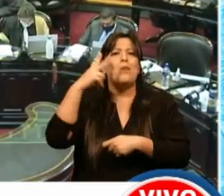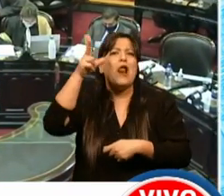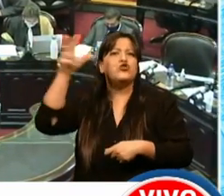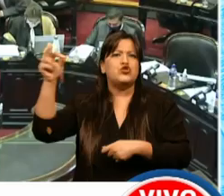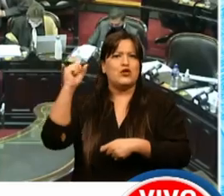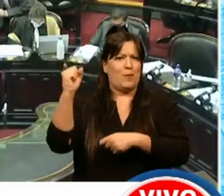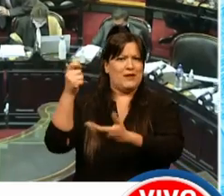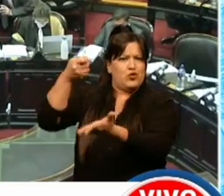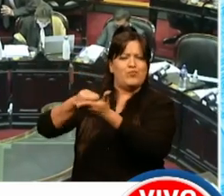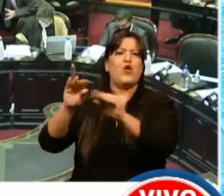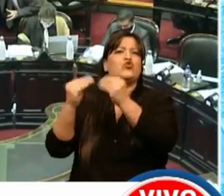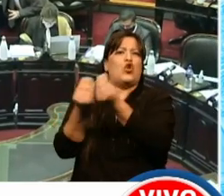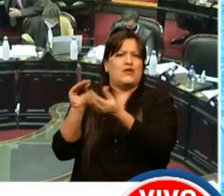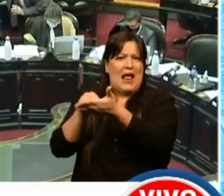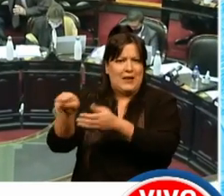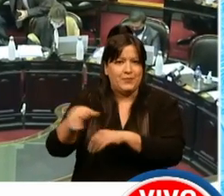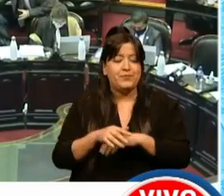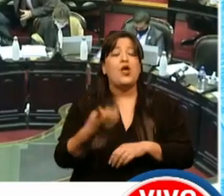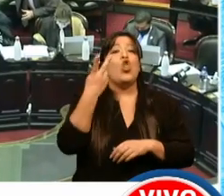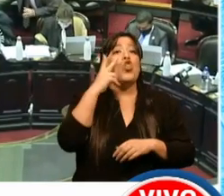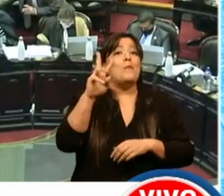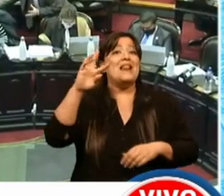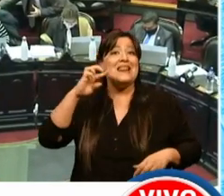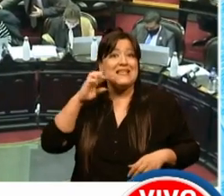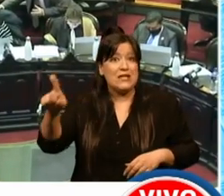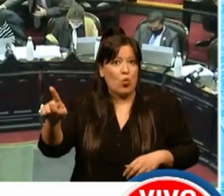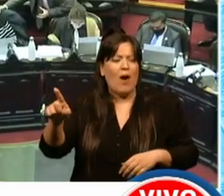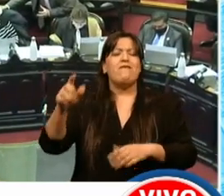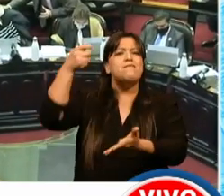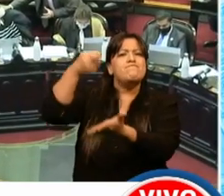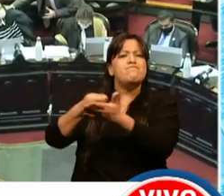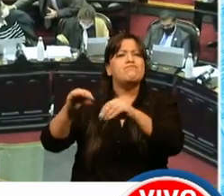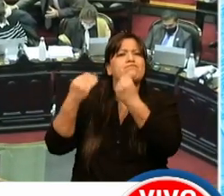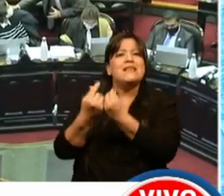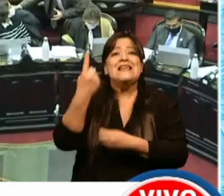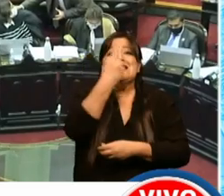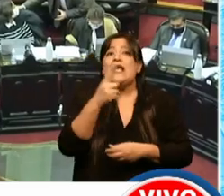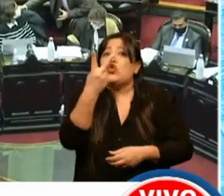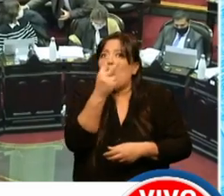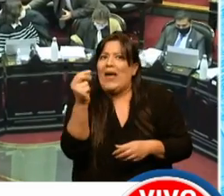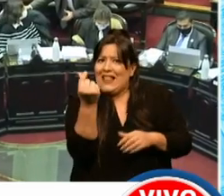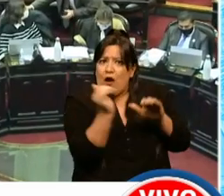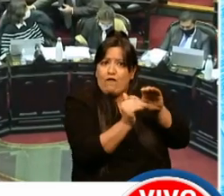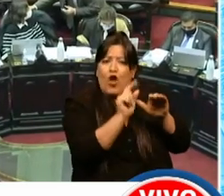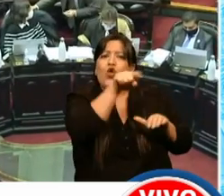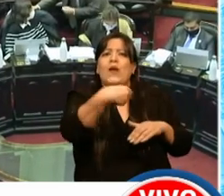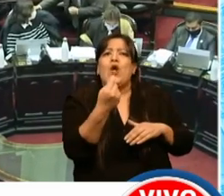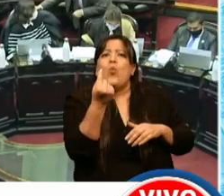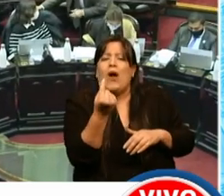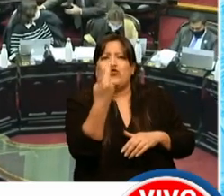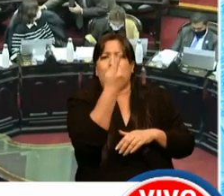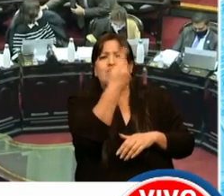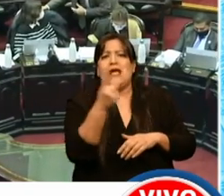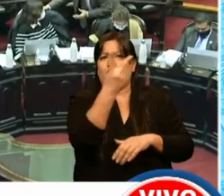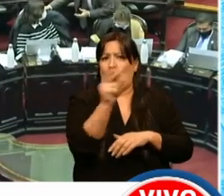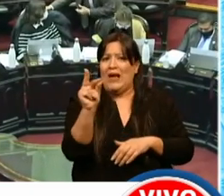el agua lista total en el 2019 pagó 120 pesos el fondo fiduciario y